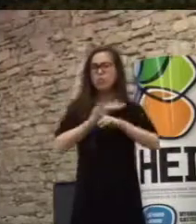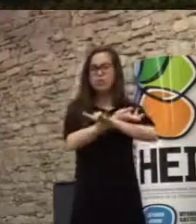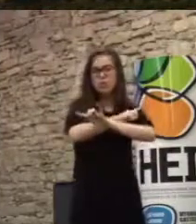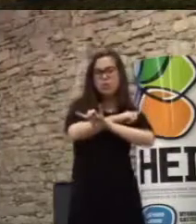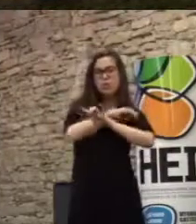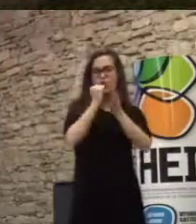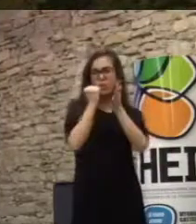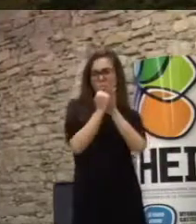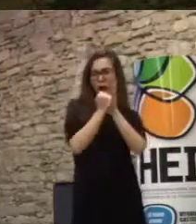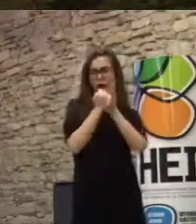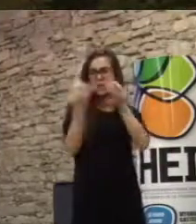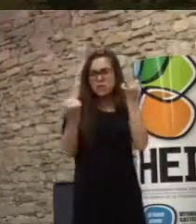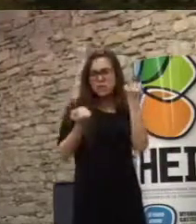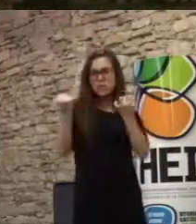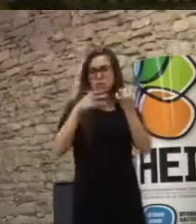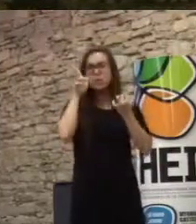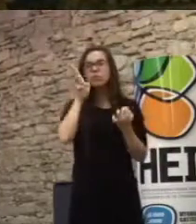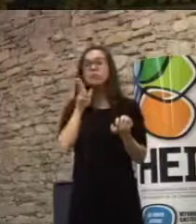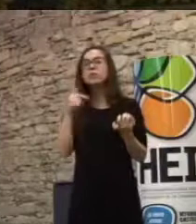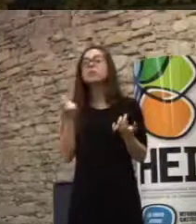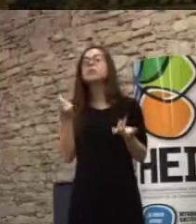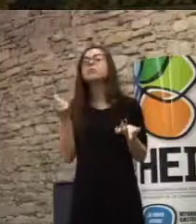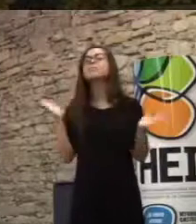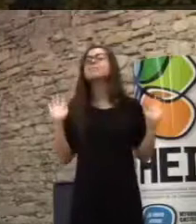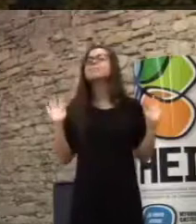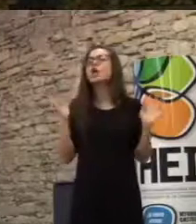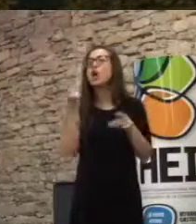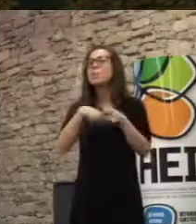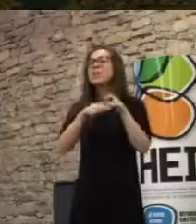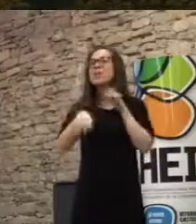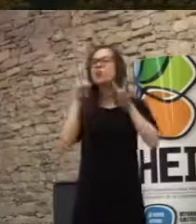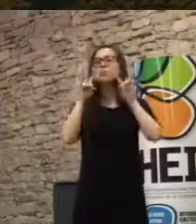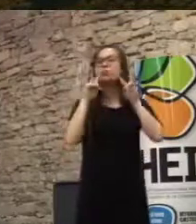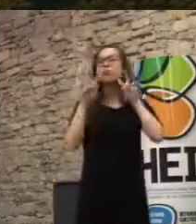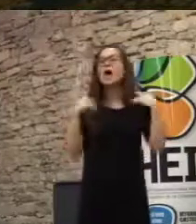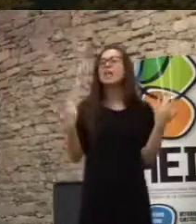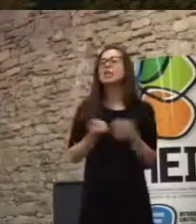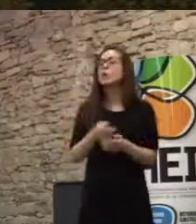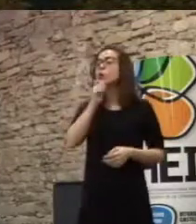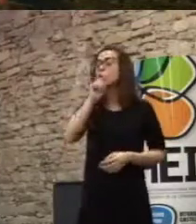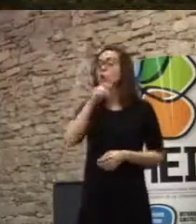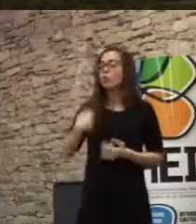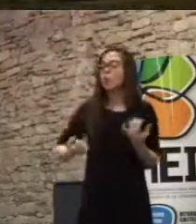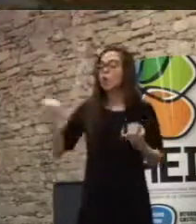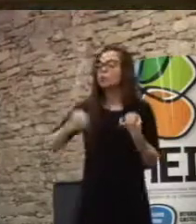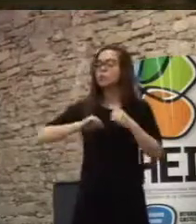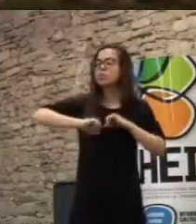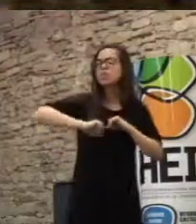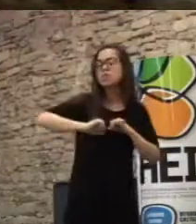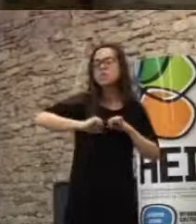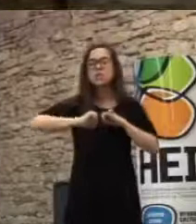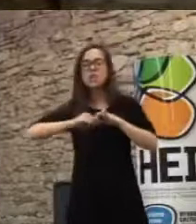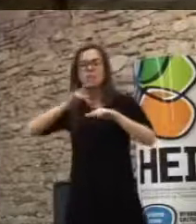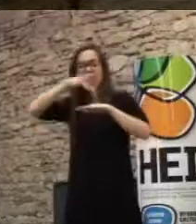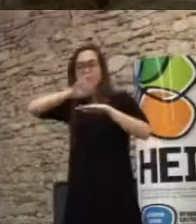a un concesionario farrar y el vendedor es visual que hace un vendedor visual de un ferrari sacarle brillo entonces tantos ratos sacando brillo al ver